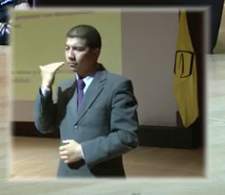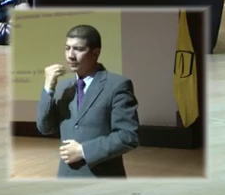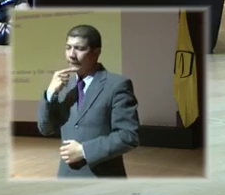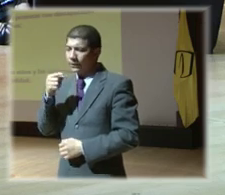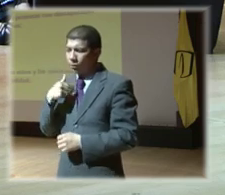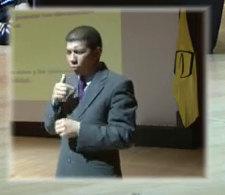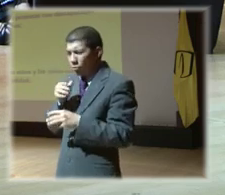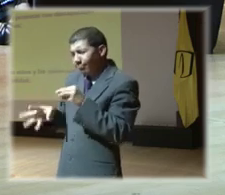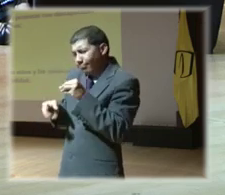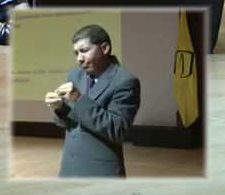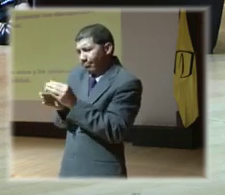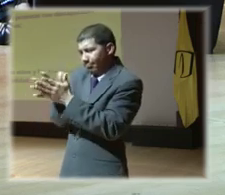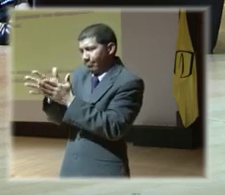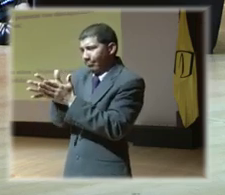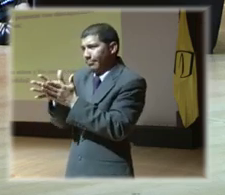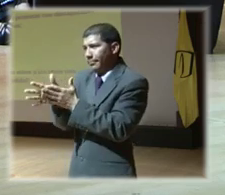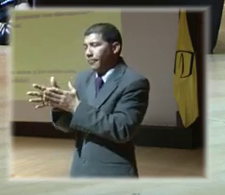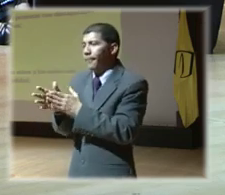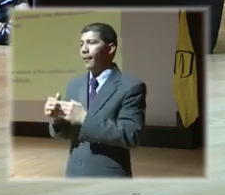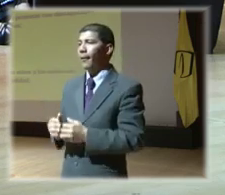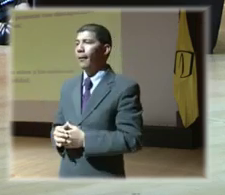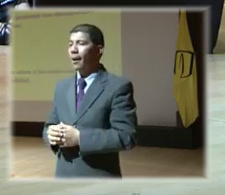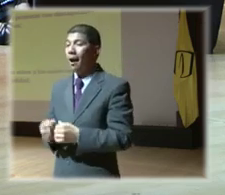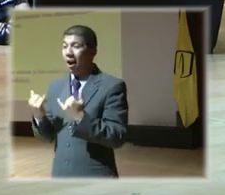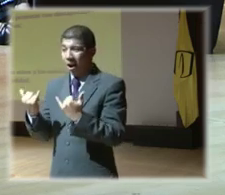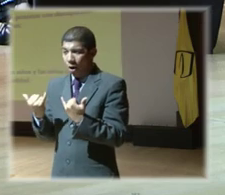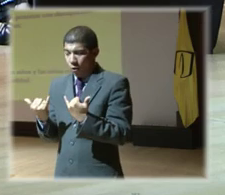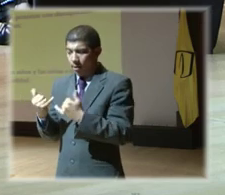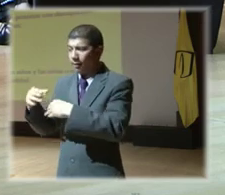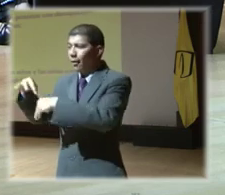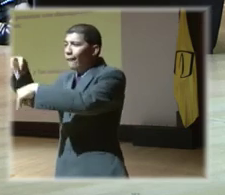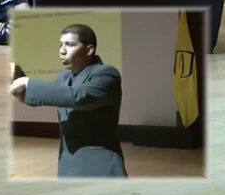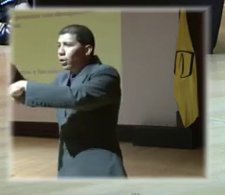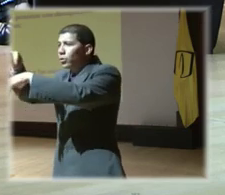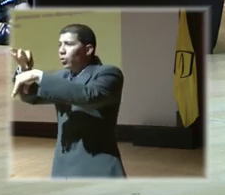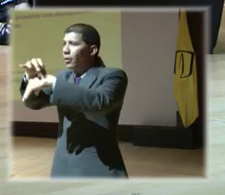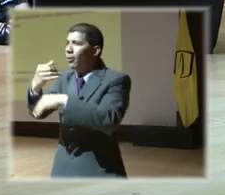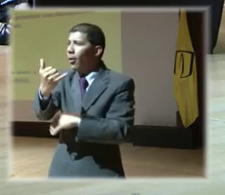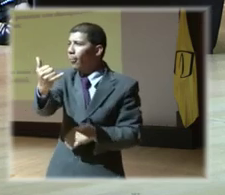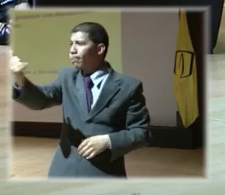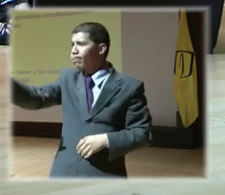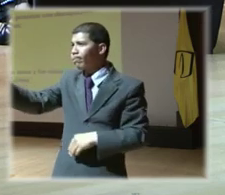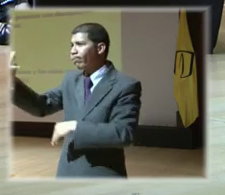Es algo que estamos viendo dentro de las fundaciones,